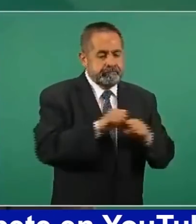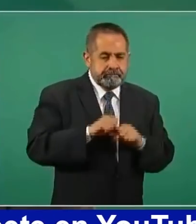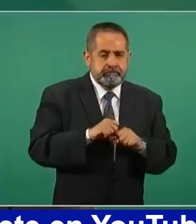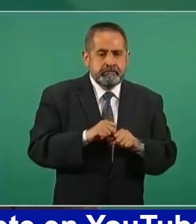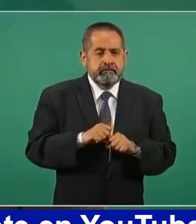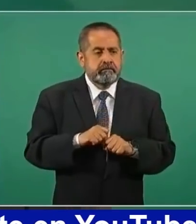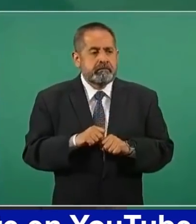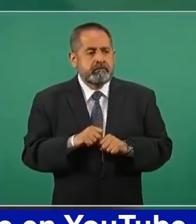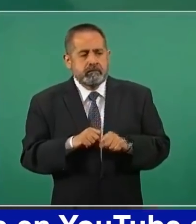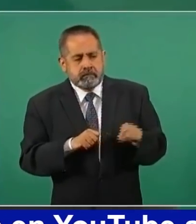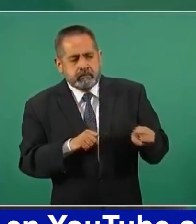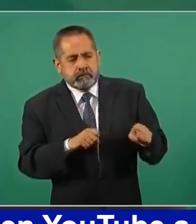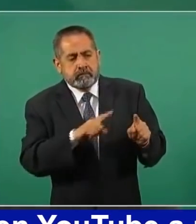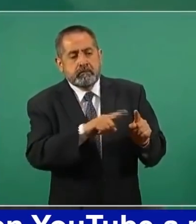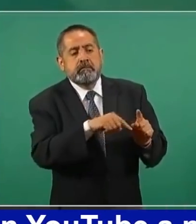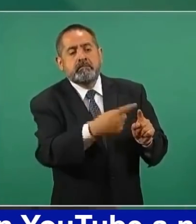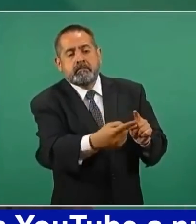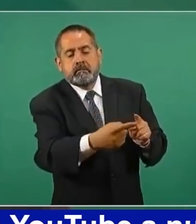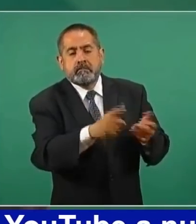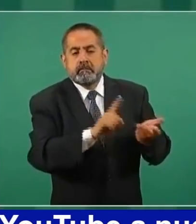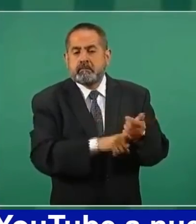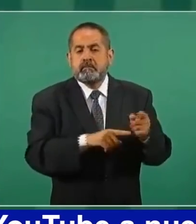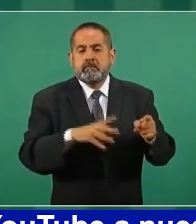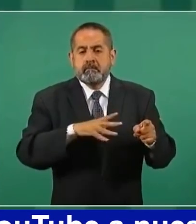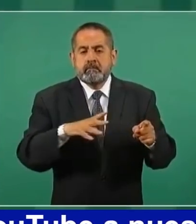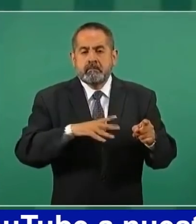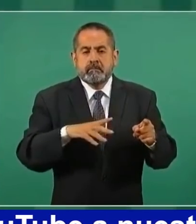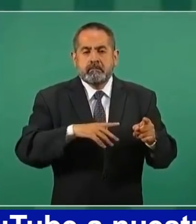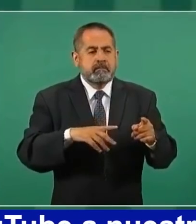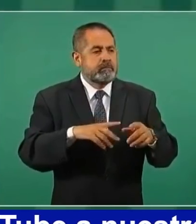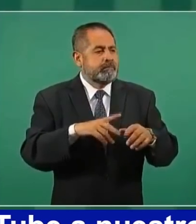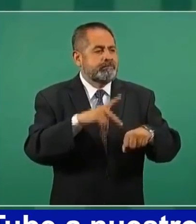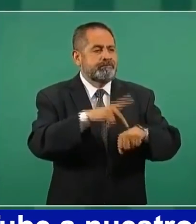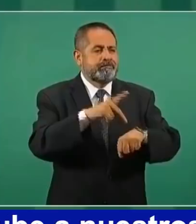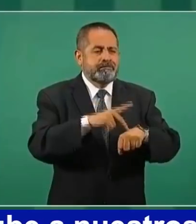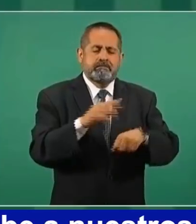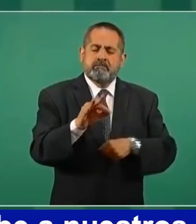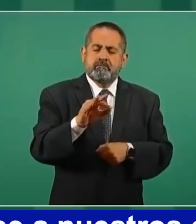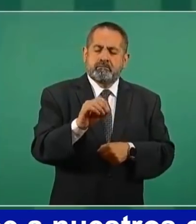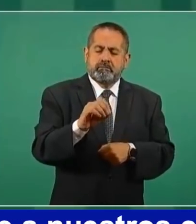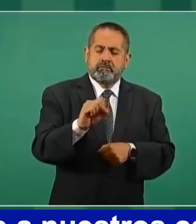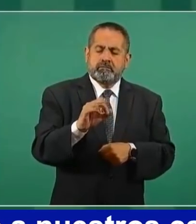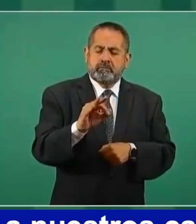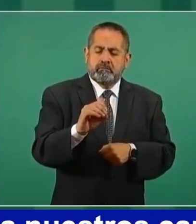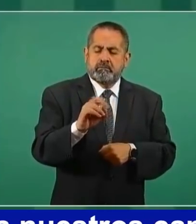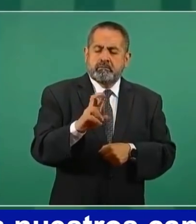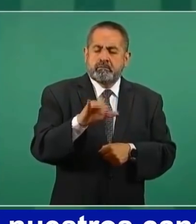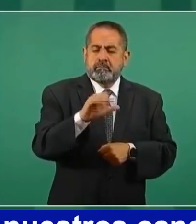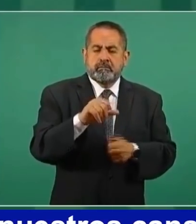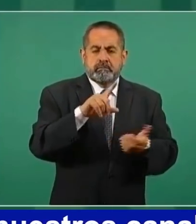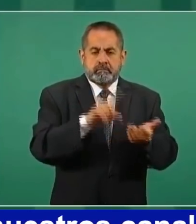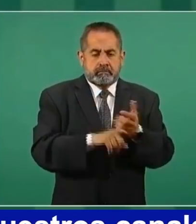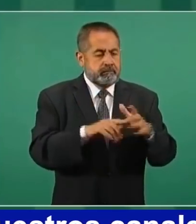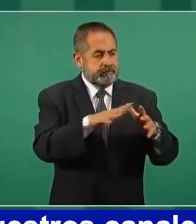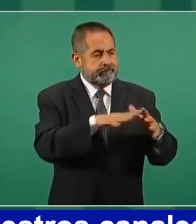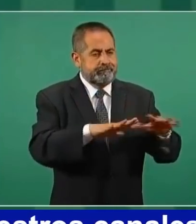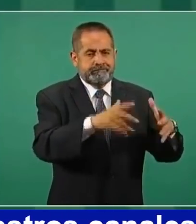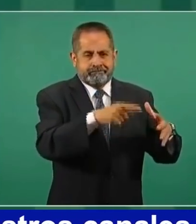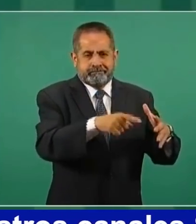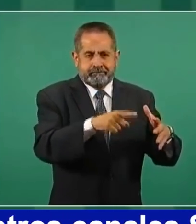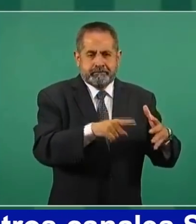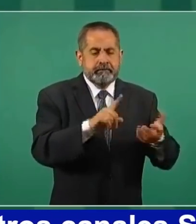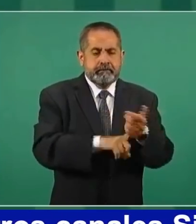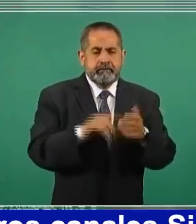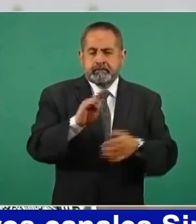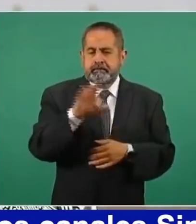incluyó una reserva de roca fosfórica. Así es. Que está en La Paz, en